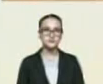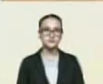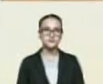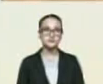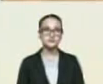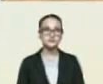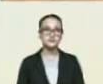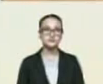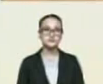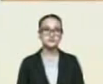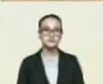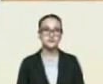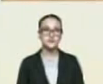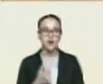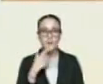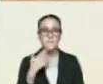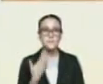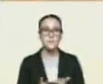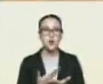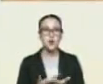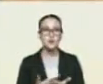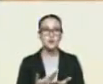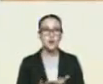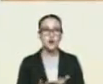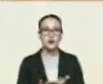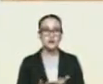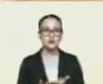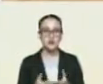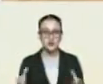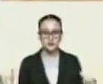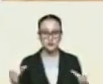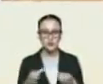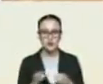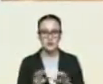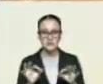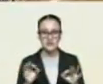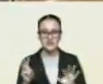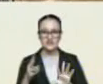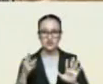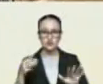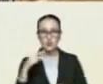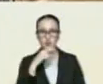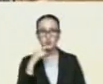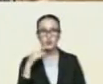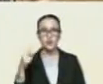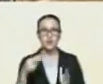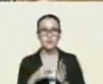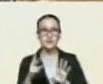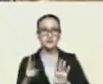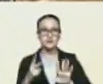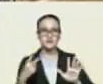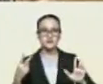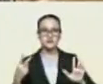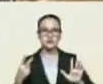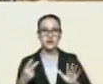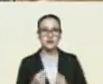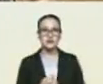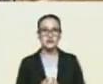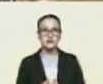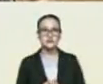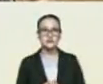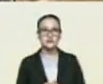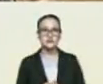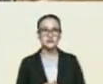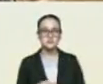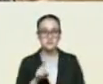Propuesta del orden del día de la sesión especial del 18 de octubre de 2017. Primero,